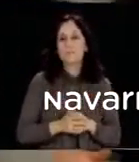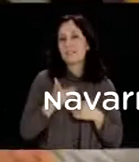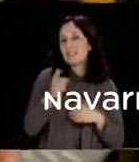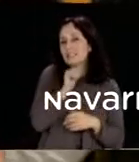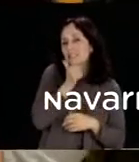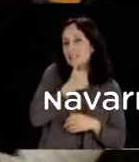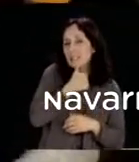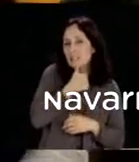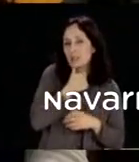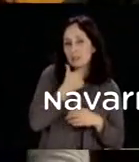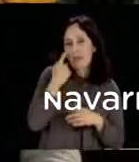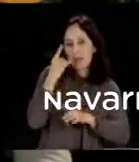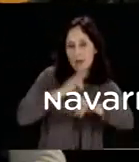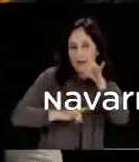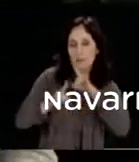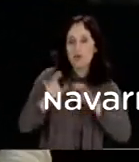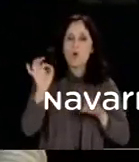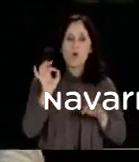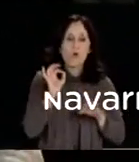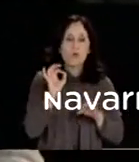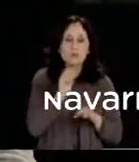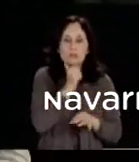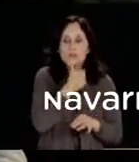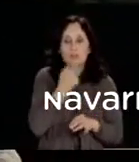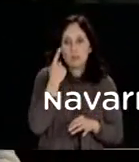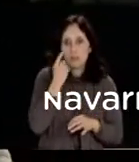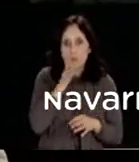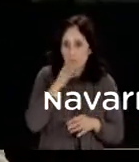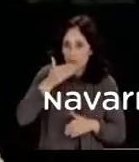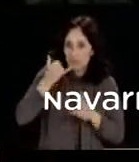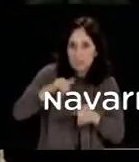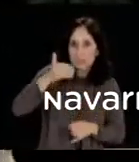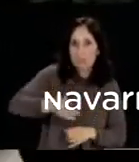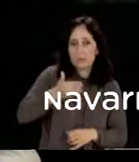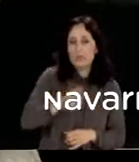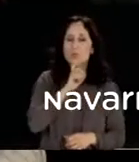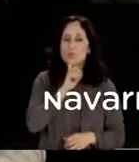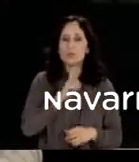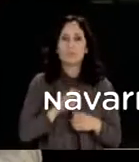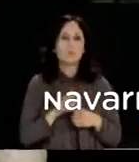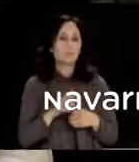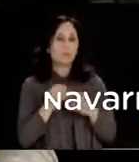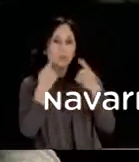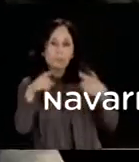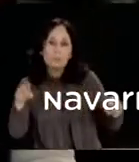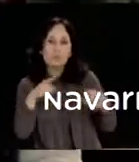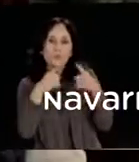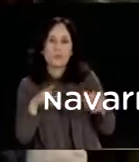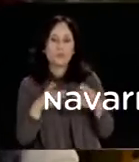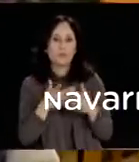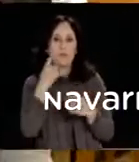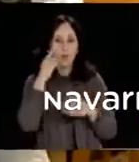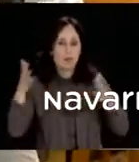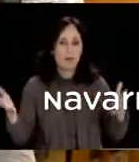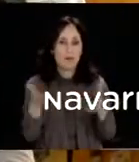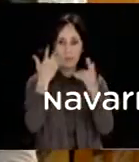aquí para animar a la gente, para que esto se haya convertido en lo que es a día de hoy? Bueno, pues la música, el animarles para que vayan a